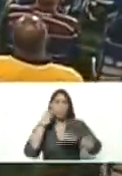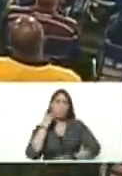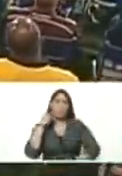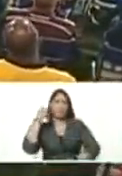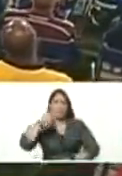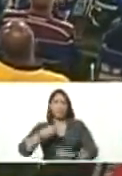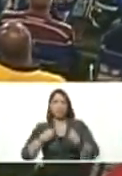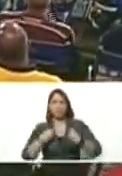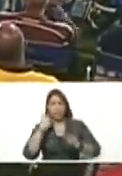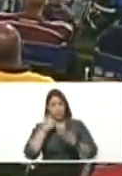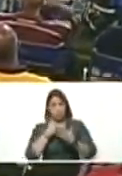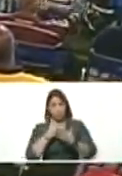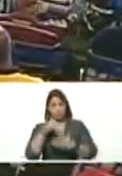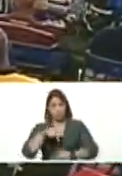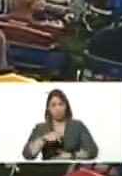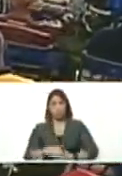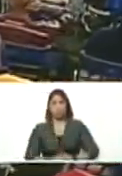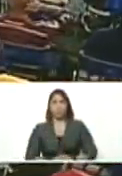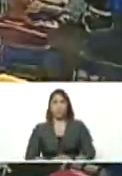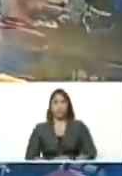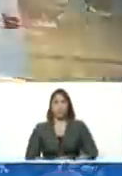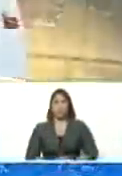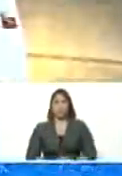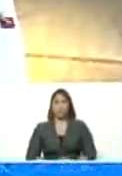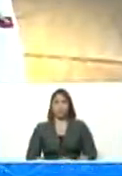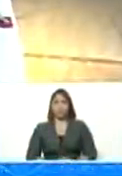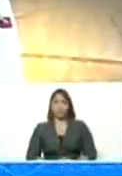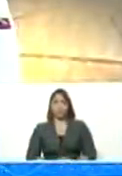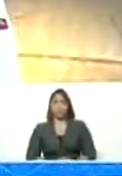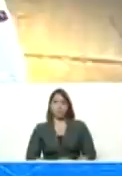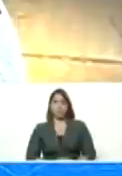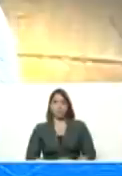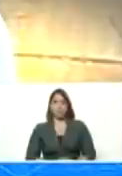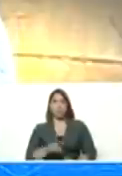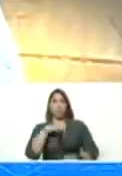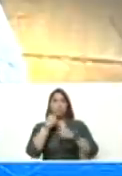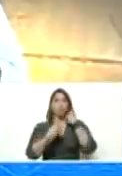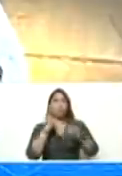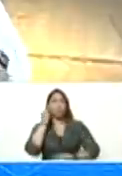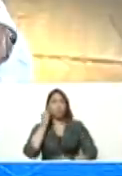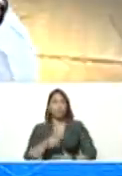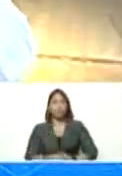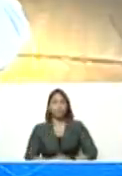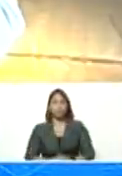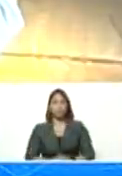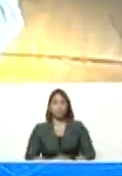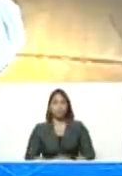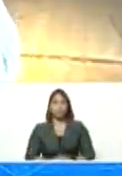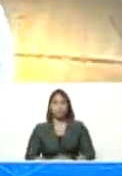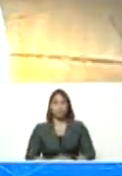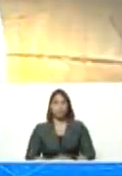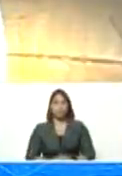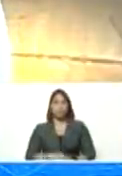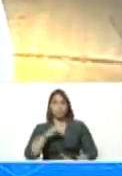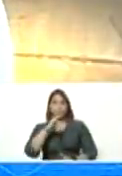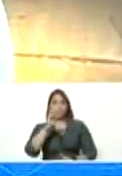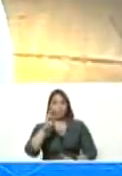fíjate, por aquí tenemos a unas voceras, mujeres de los